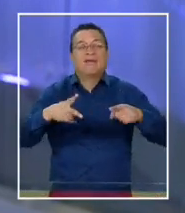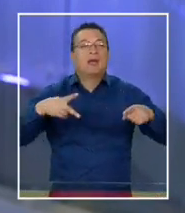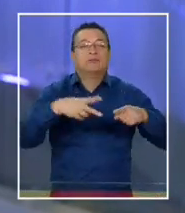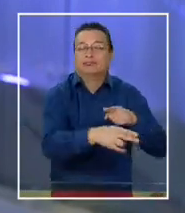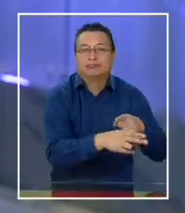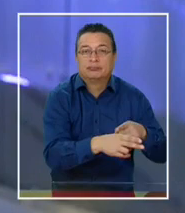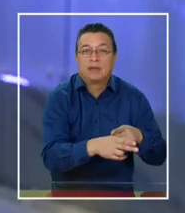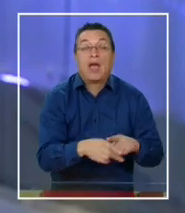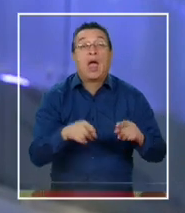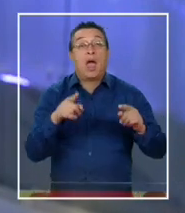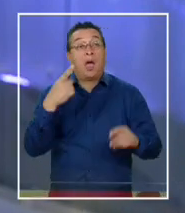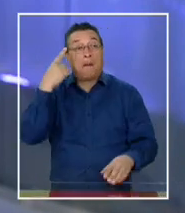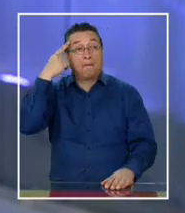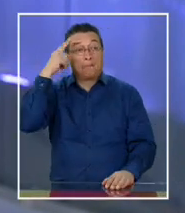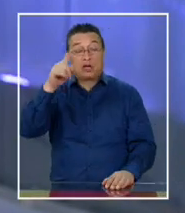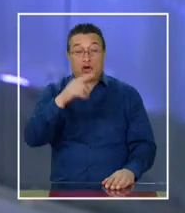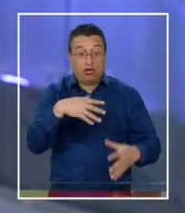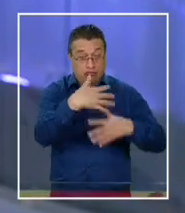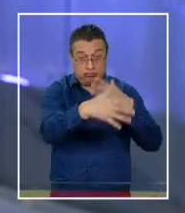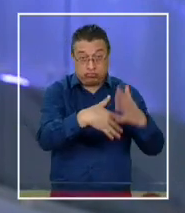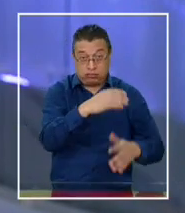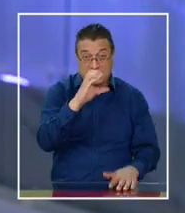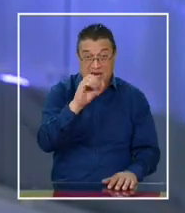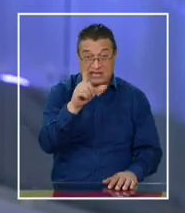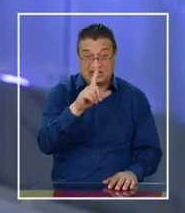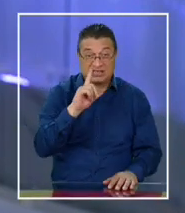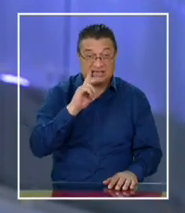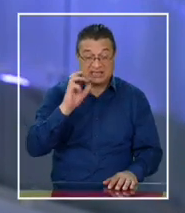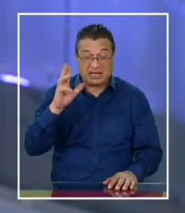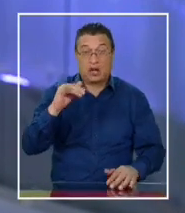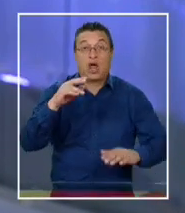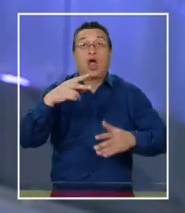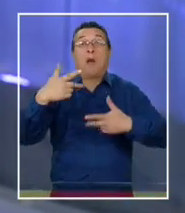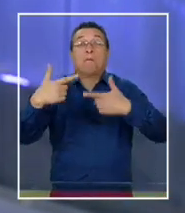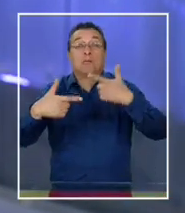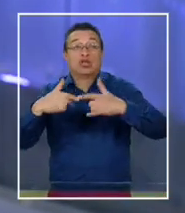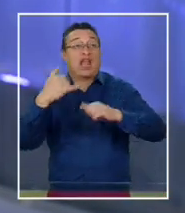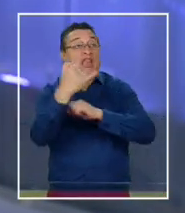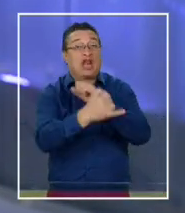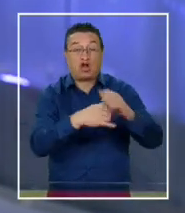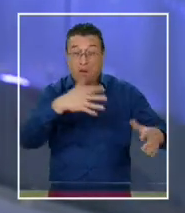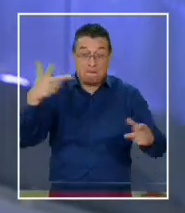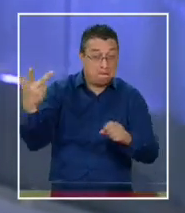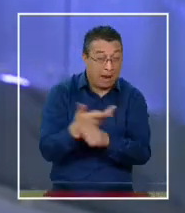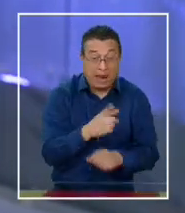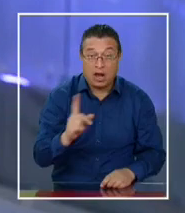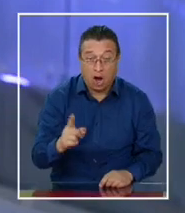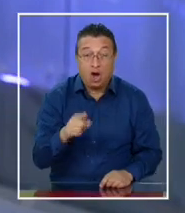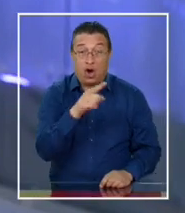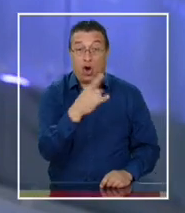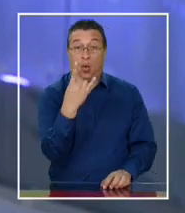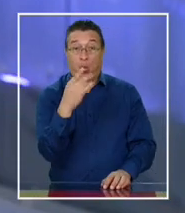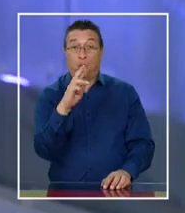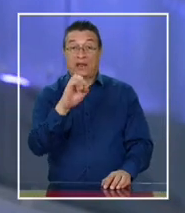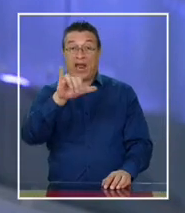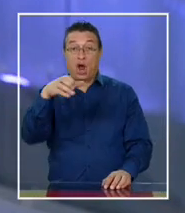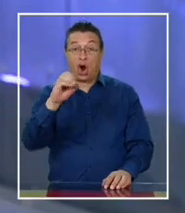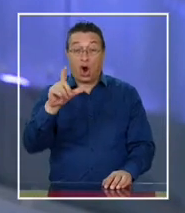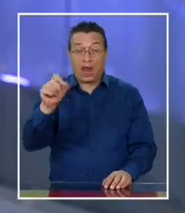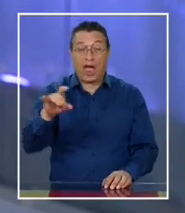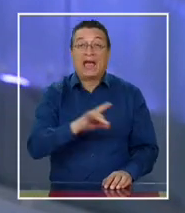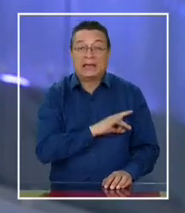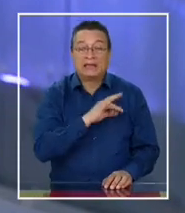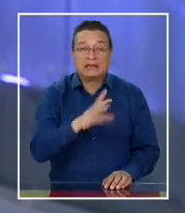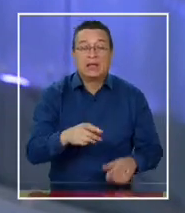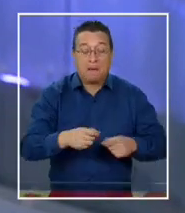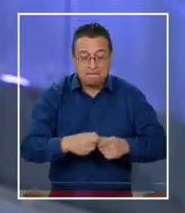Pero en ningún caso porque hay un despelote en cancillería ni en la política exterior o sea bajo bajo la gestión de Antonio rejala chile